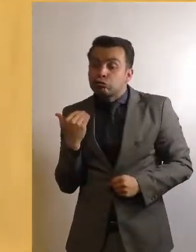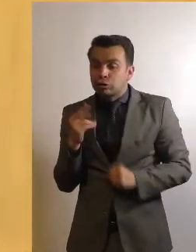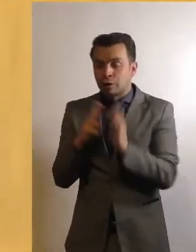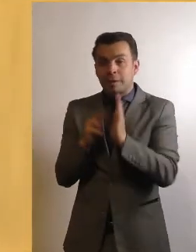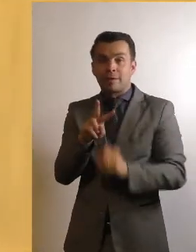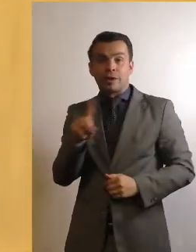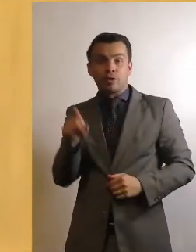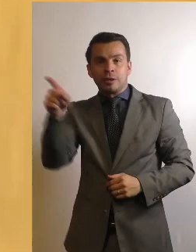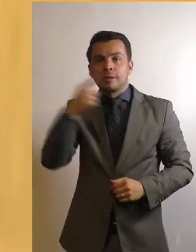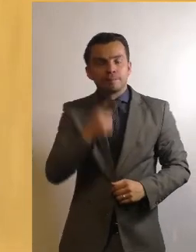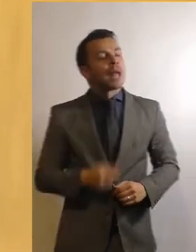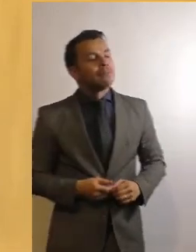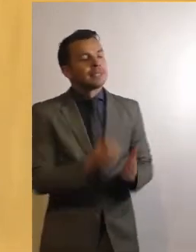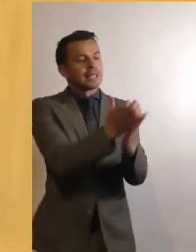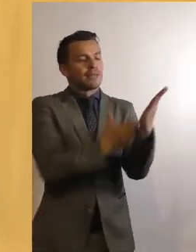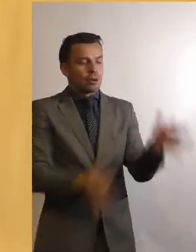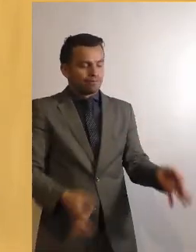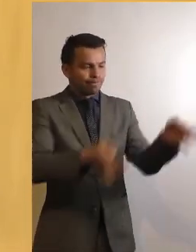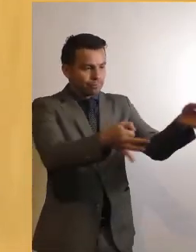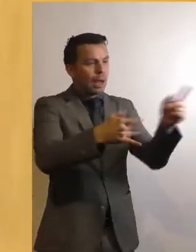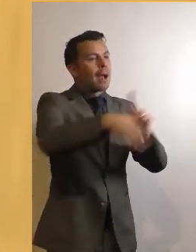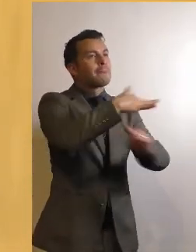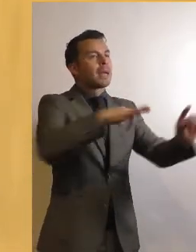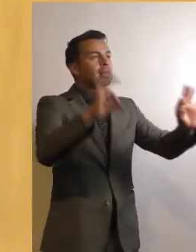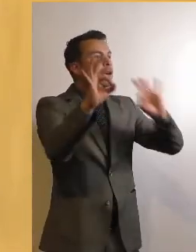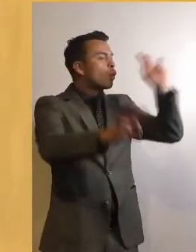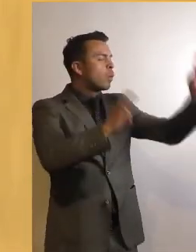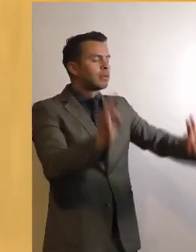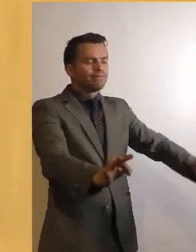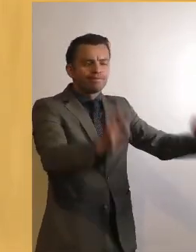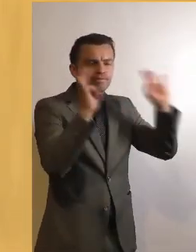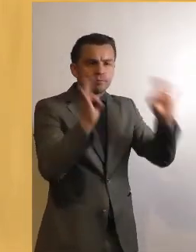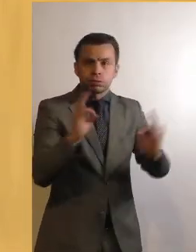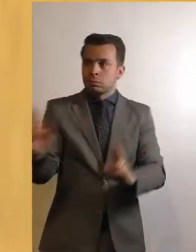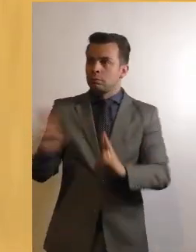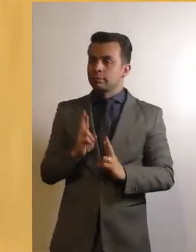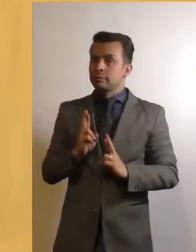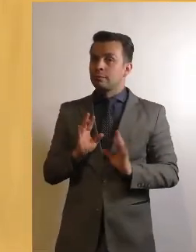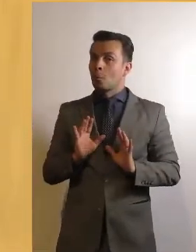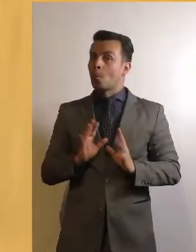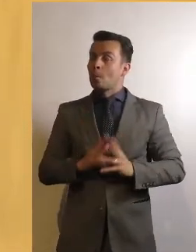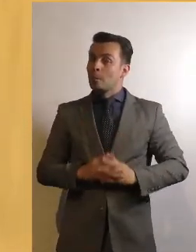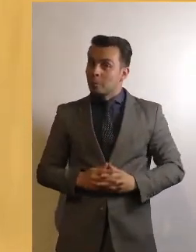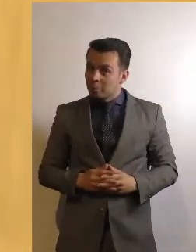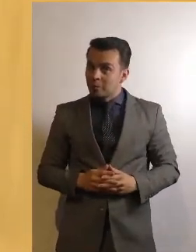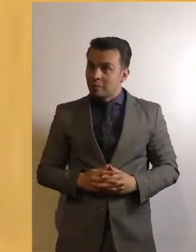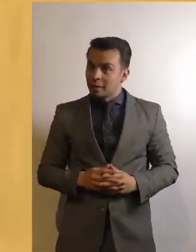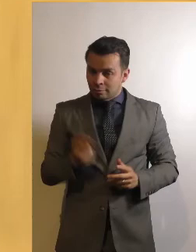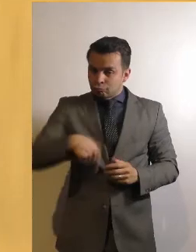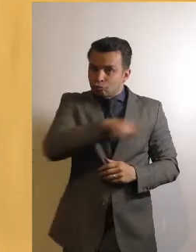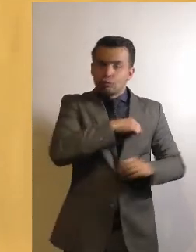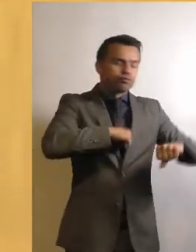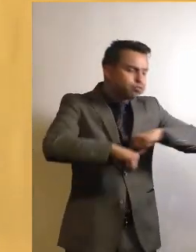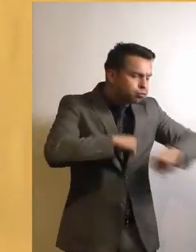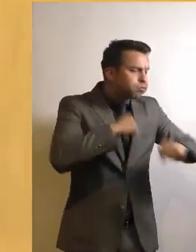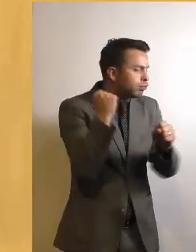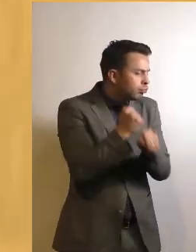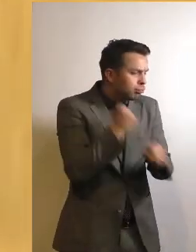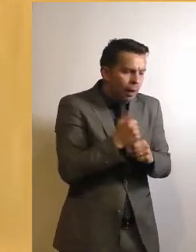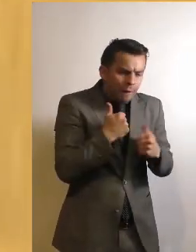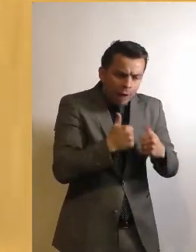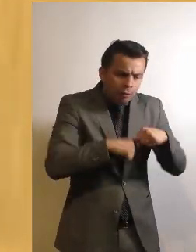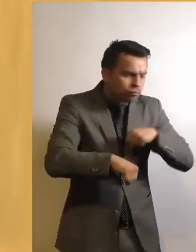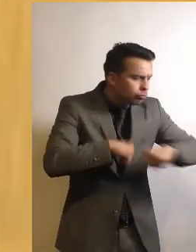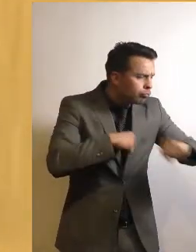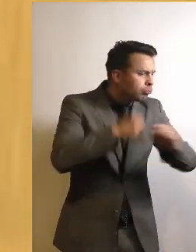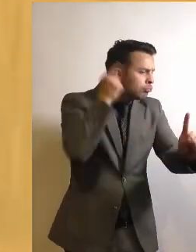de excelencia ambiental. Entonces, cuando los demás son los que dicen lo que uno está haciendo bien, como